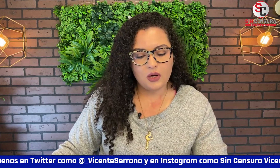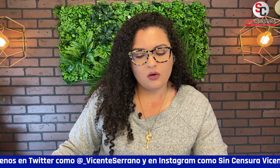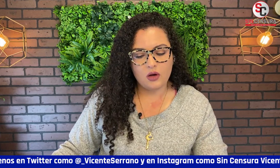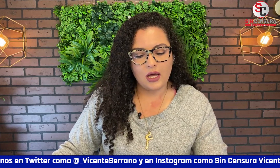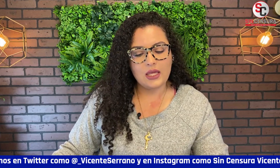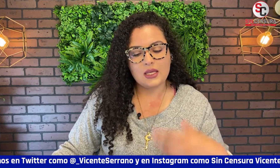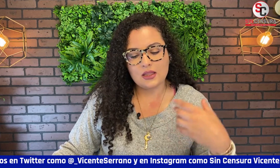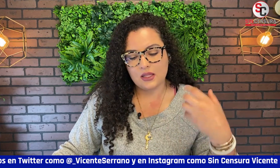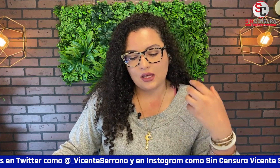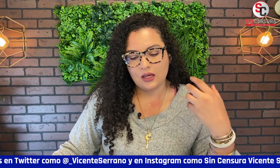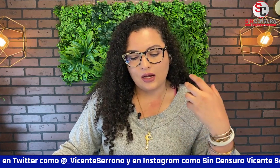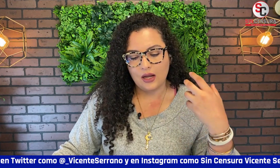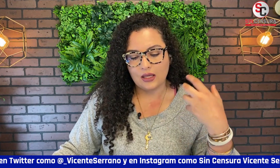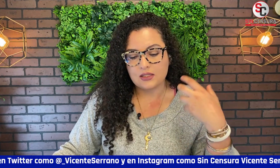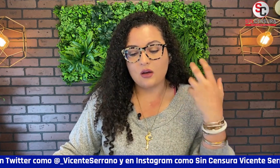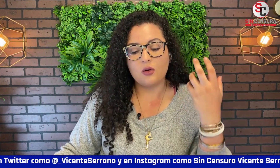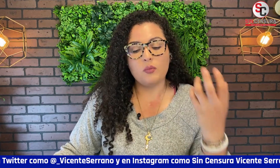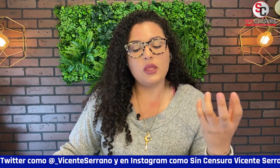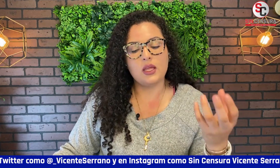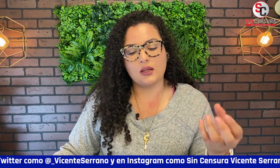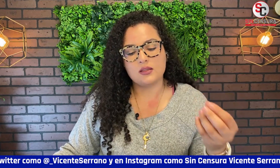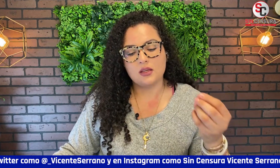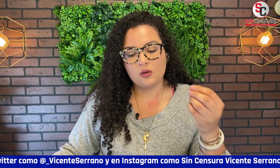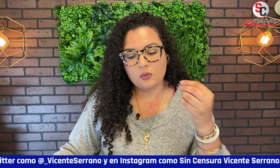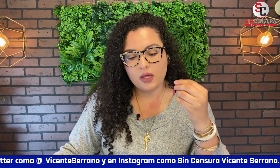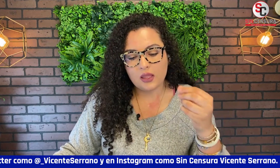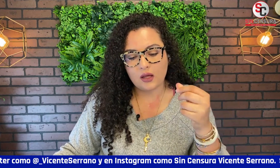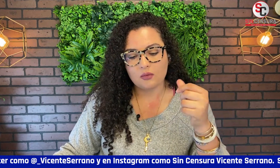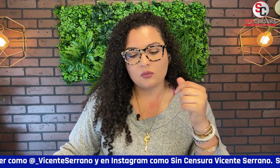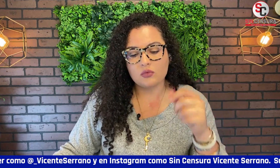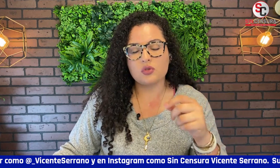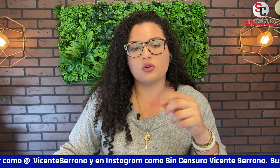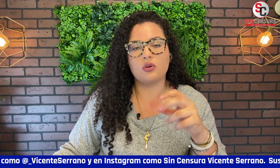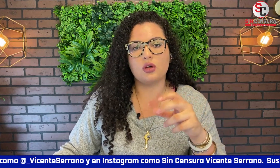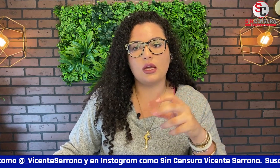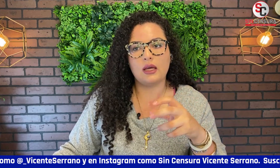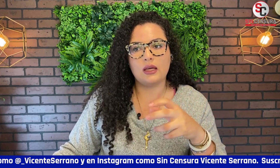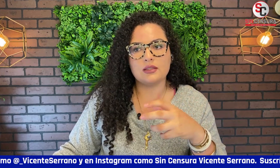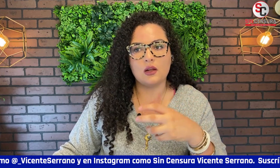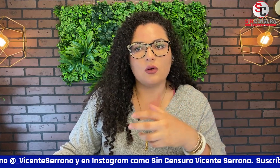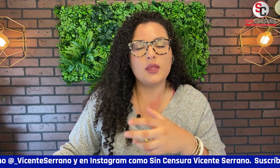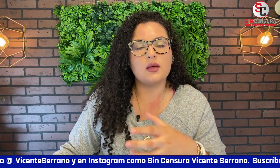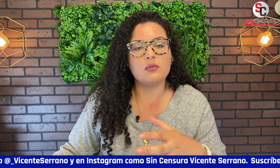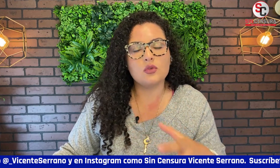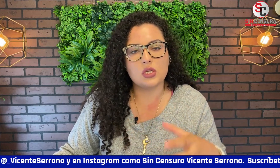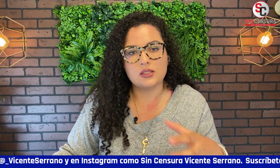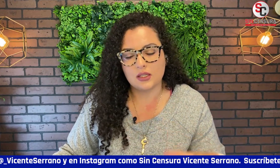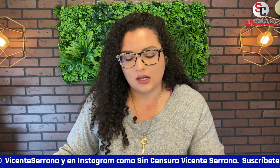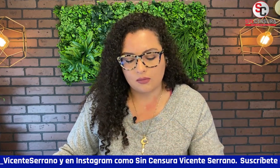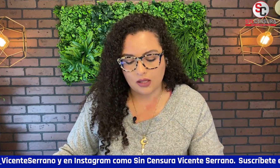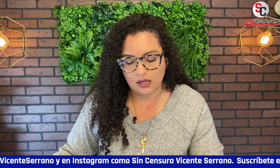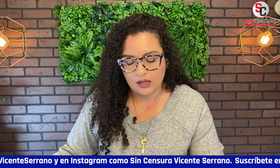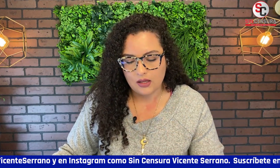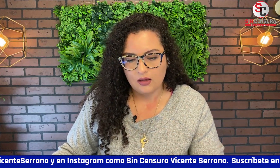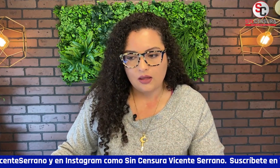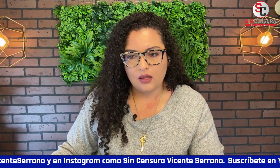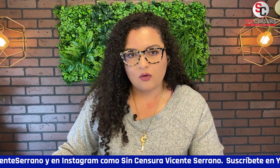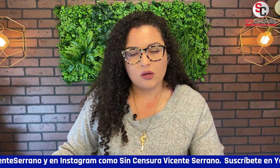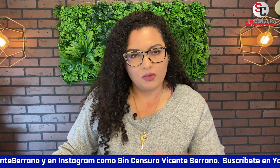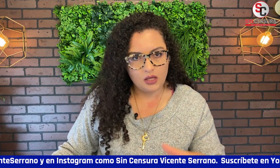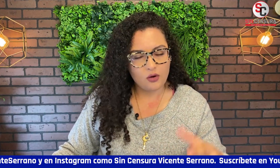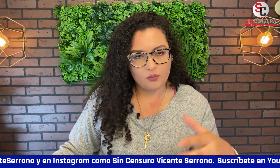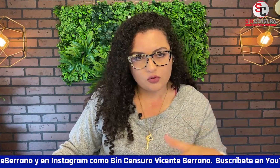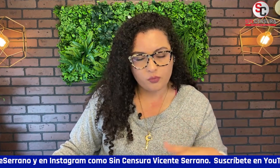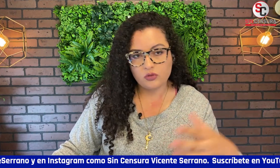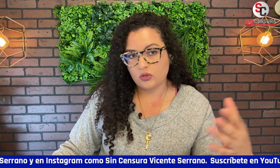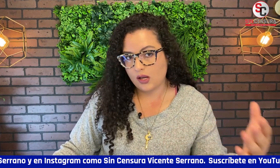Pero hay gente a la que se le olvida mucho se le olvida mucho esta dinámica. Y